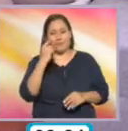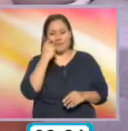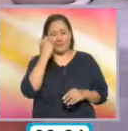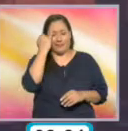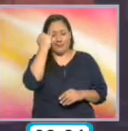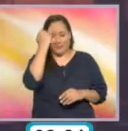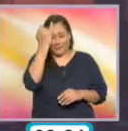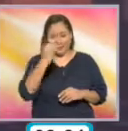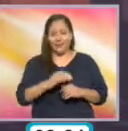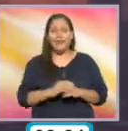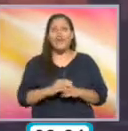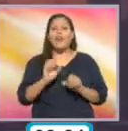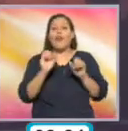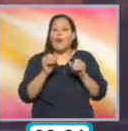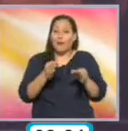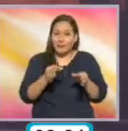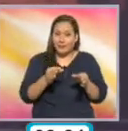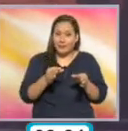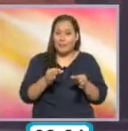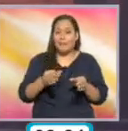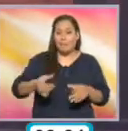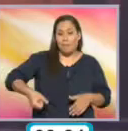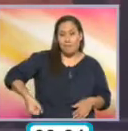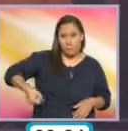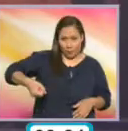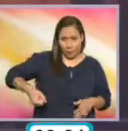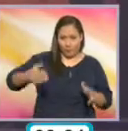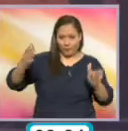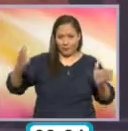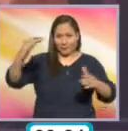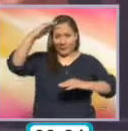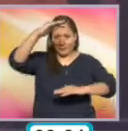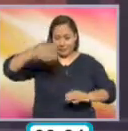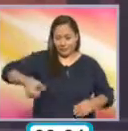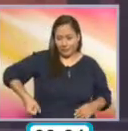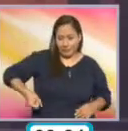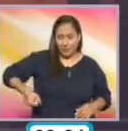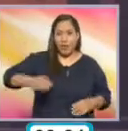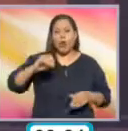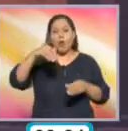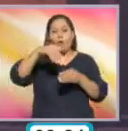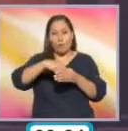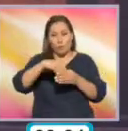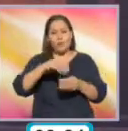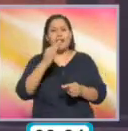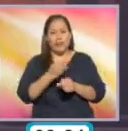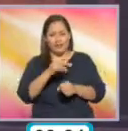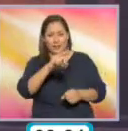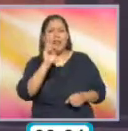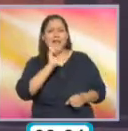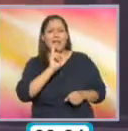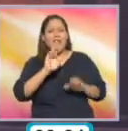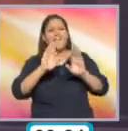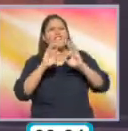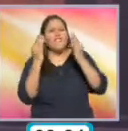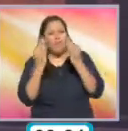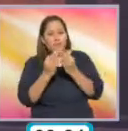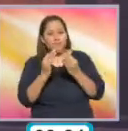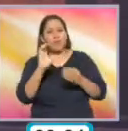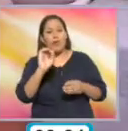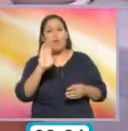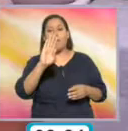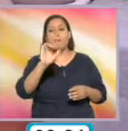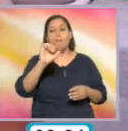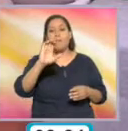mismo llevar como a la oficina un portafolio, por ejemplo, o una bolsa tote, que ahorita vamos a ver cuál es su forma, a llevar una backpack,